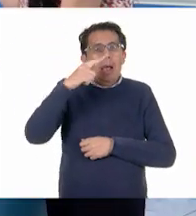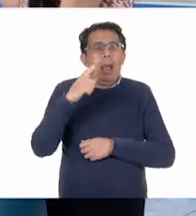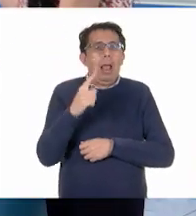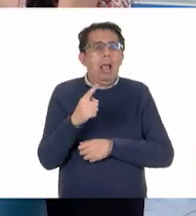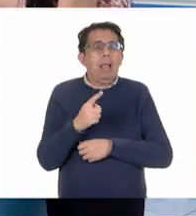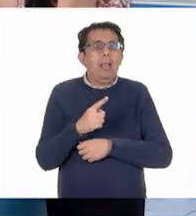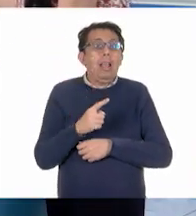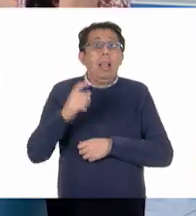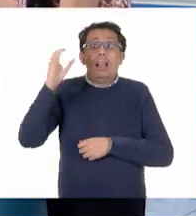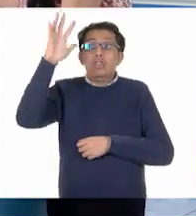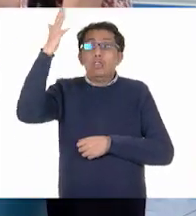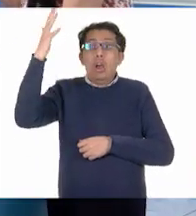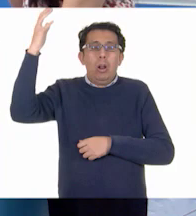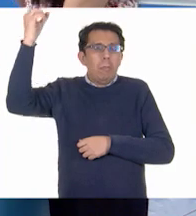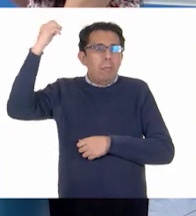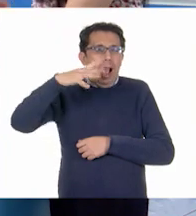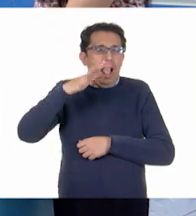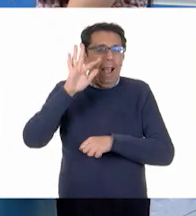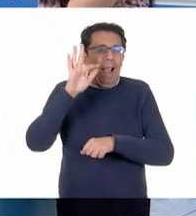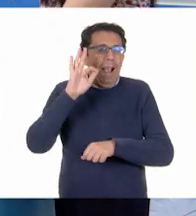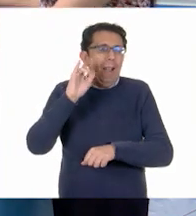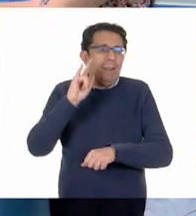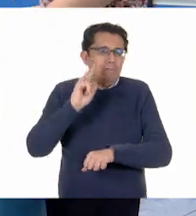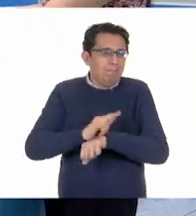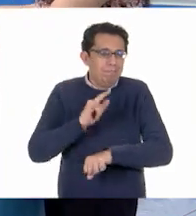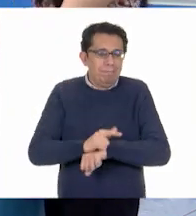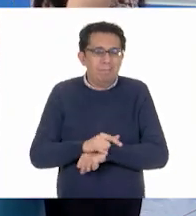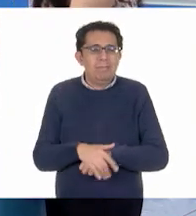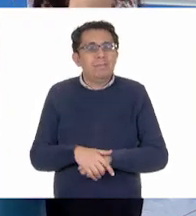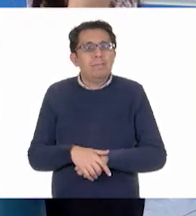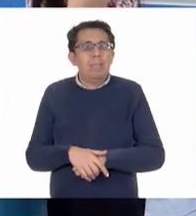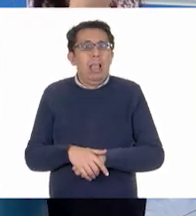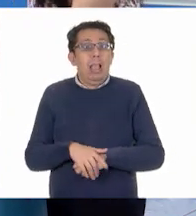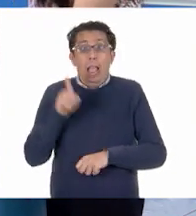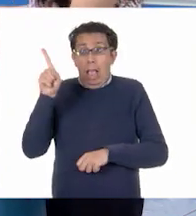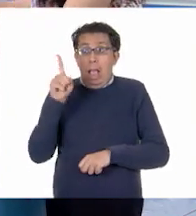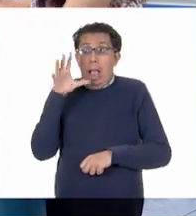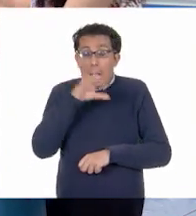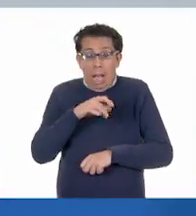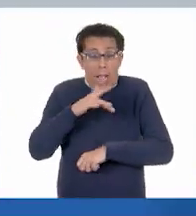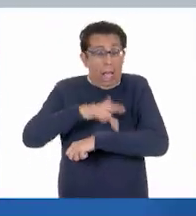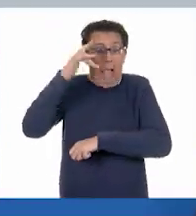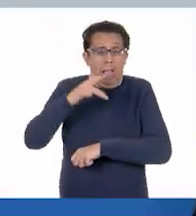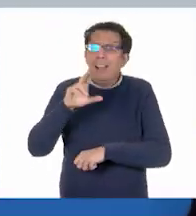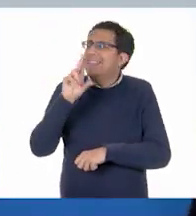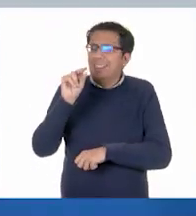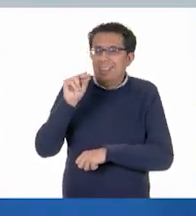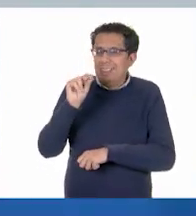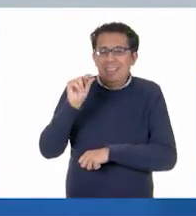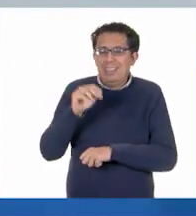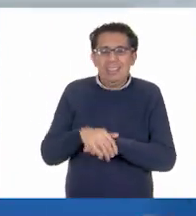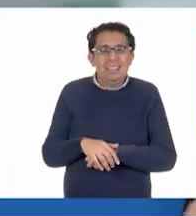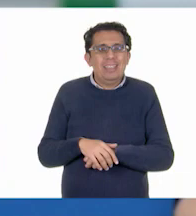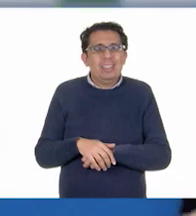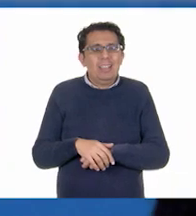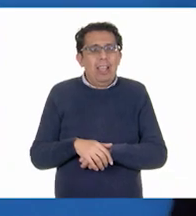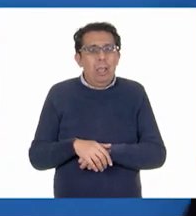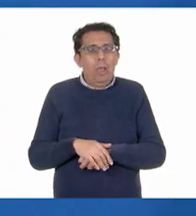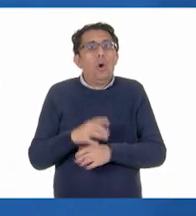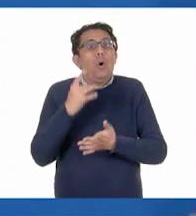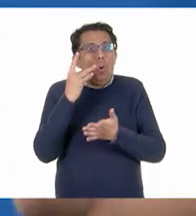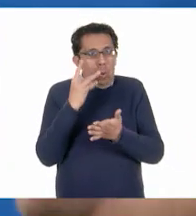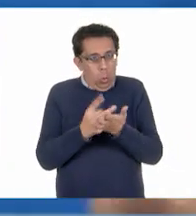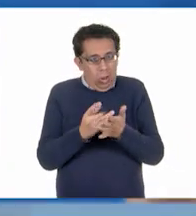como simulando los rayos del sol. Pero no quema, ¿verdad? No, No. pero no me quiero adelantar, nada más es para que pues, todos se